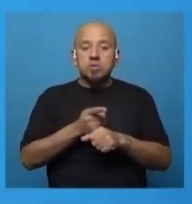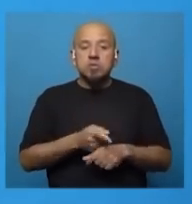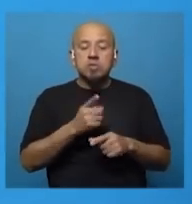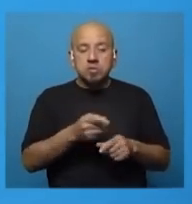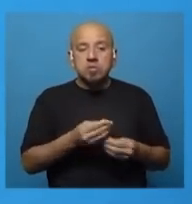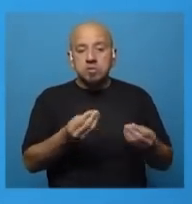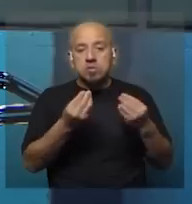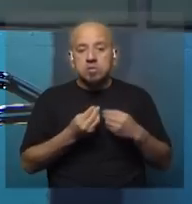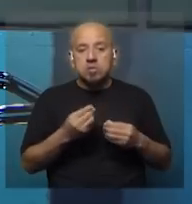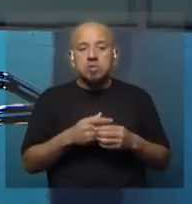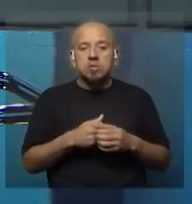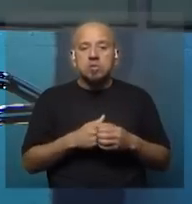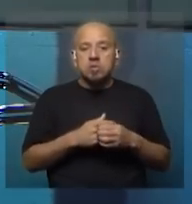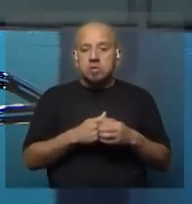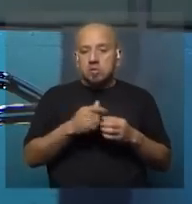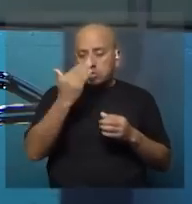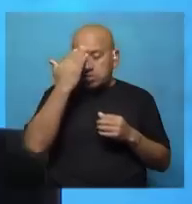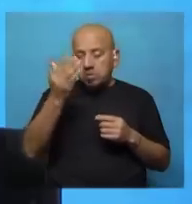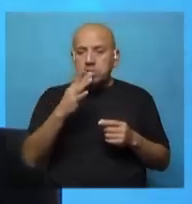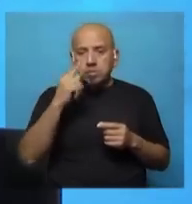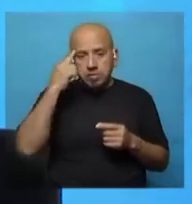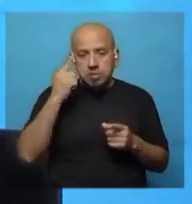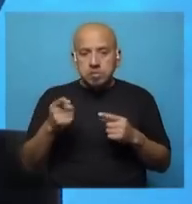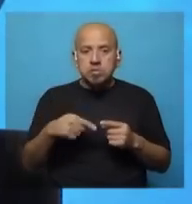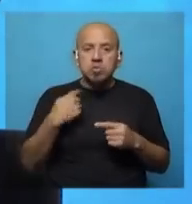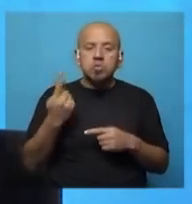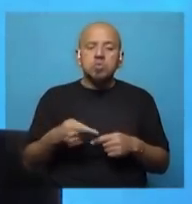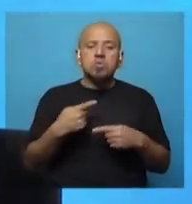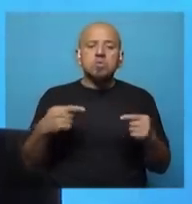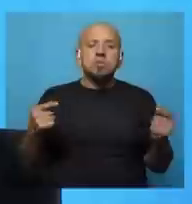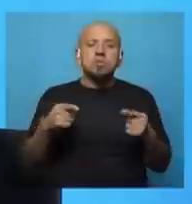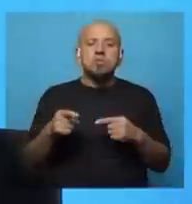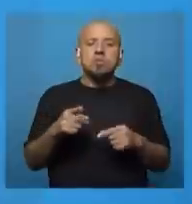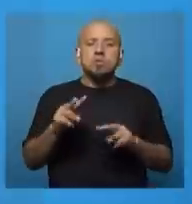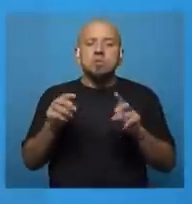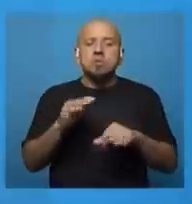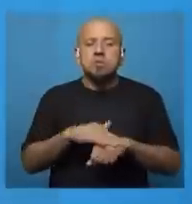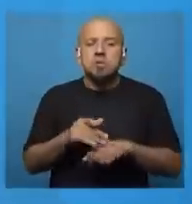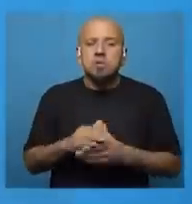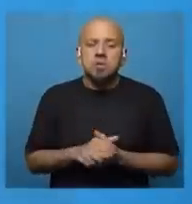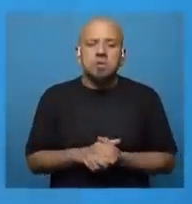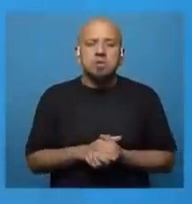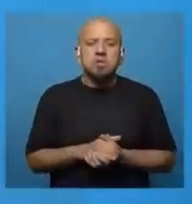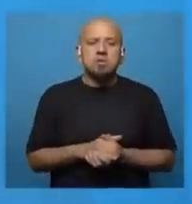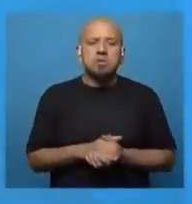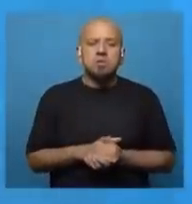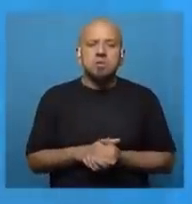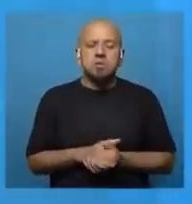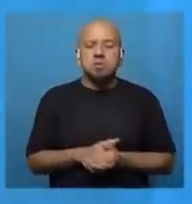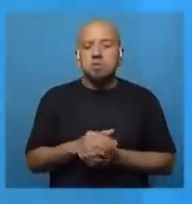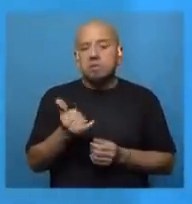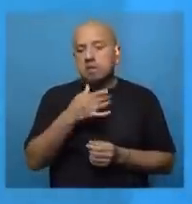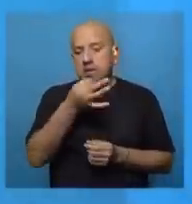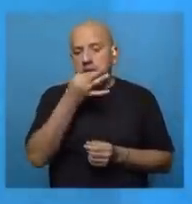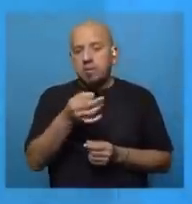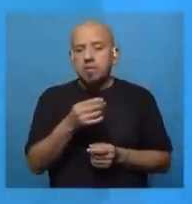esa información apareció el frente amplio la oposición tiene pensado tomar alguna otra medida con respecto a este caso Bueno ya hemos dado declaraciones políticas